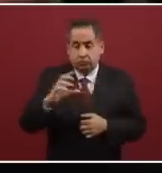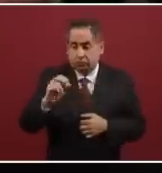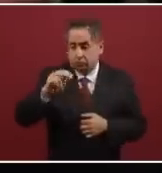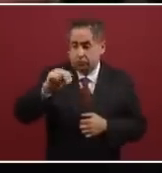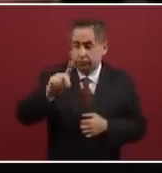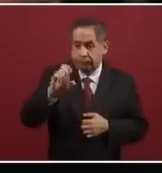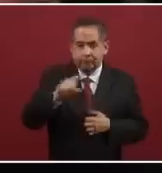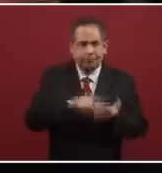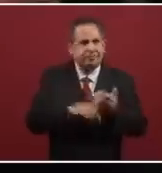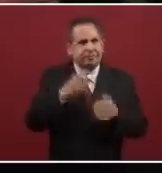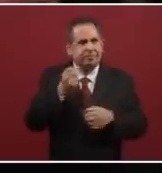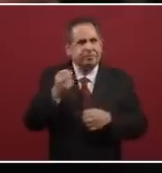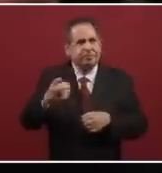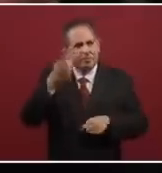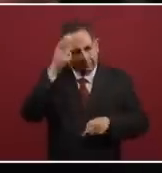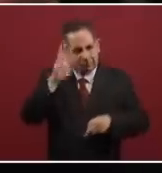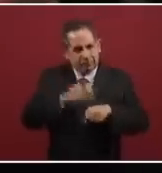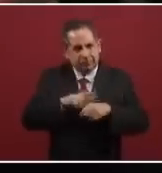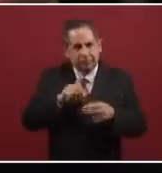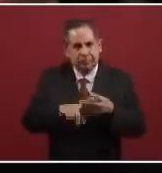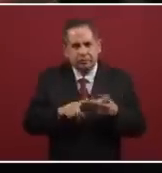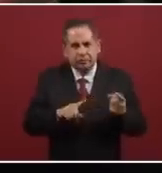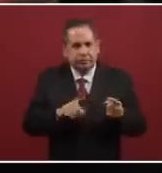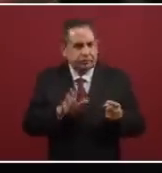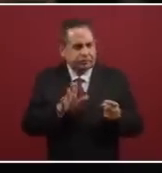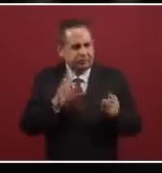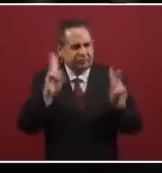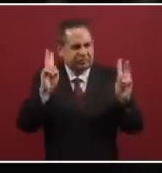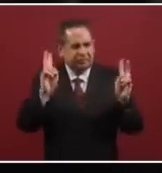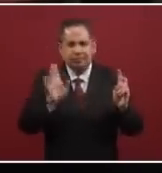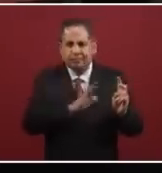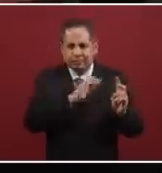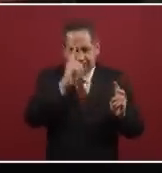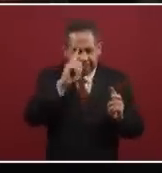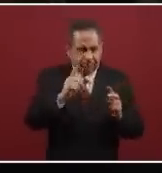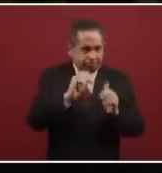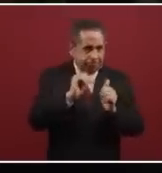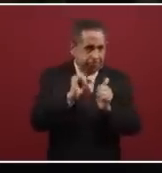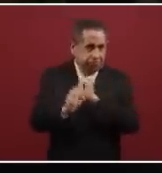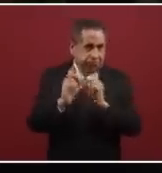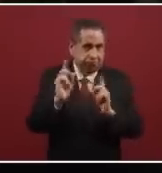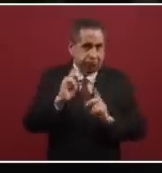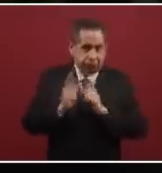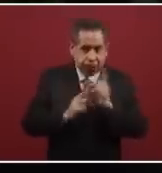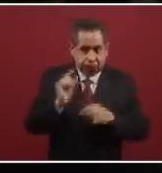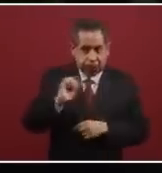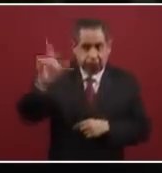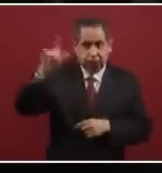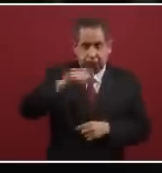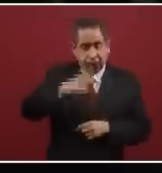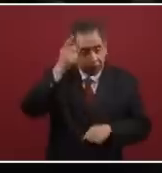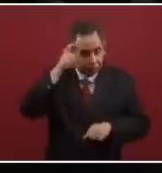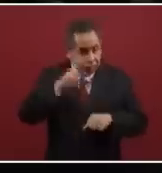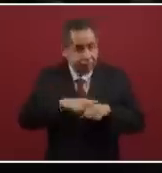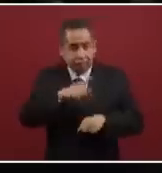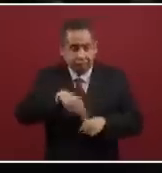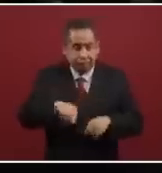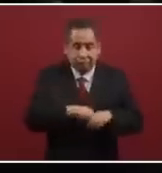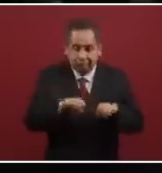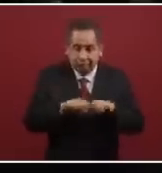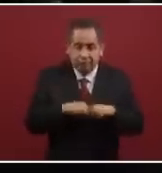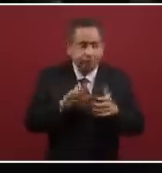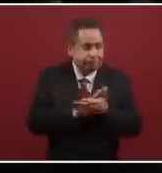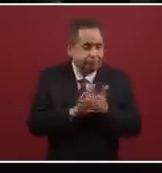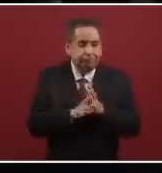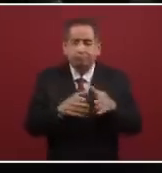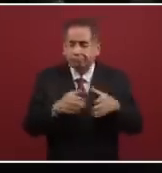la subdirección de calidad para el alto rendimiento y el director del alto rendimiento y el equipo de trabajo están